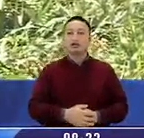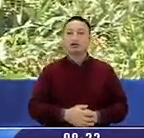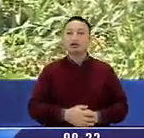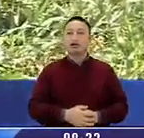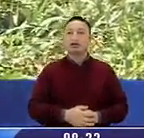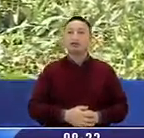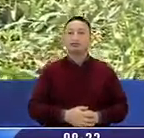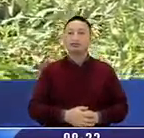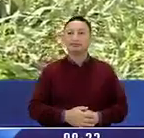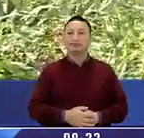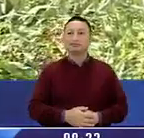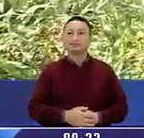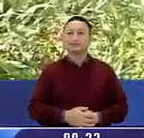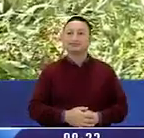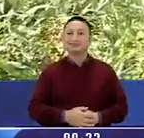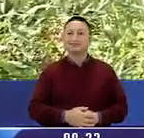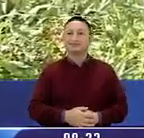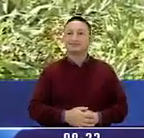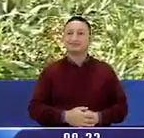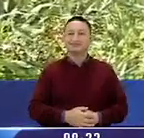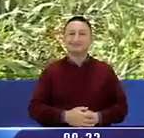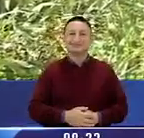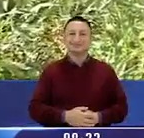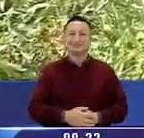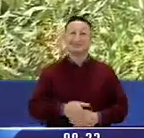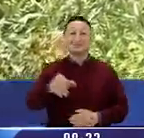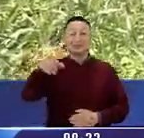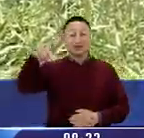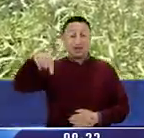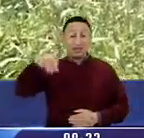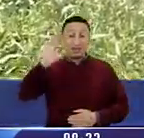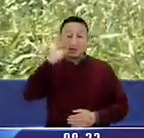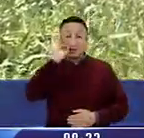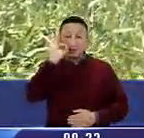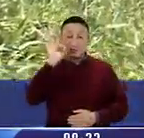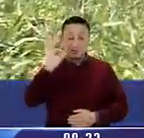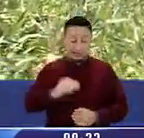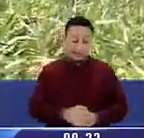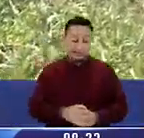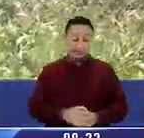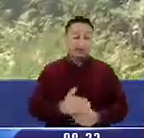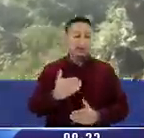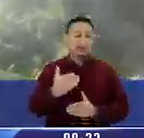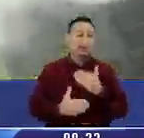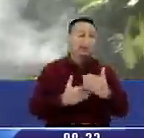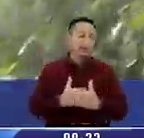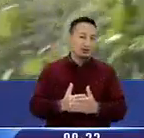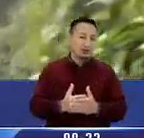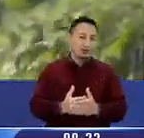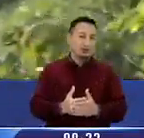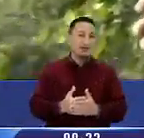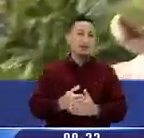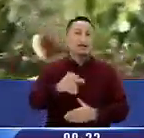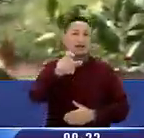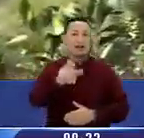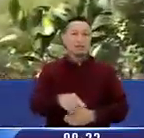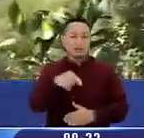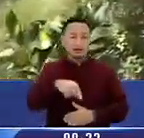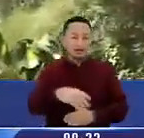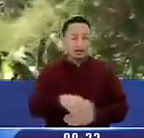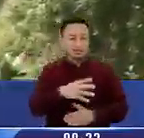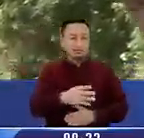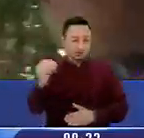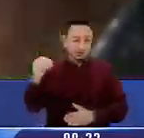especies de pipas que son con lo que consumen la droga, nos decía el capitán, y ya posterior a ello, ya la persona en situación de calle salió,